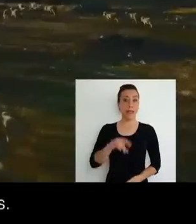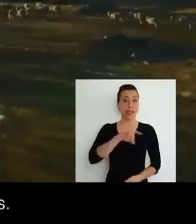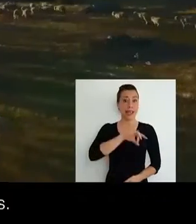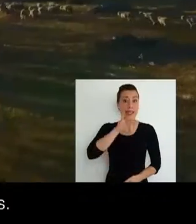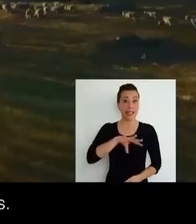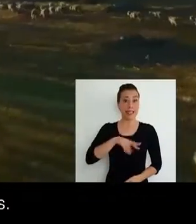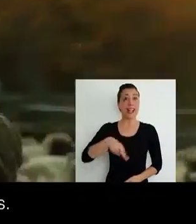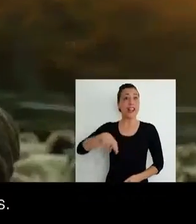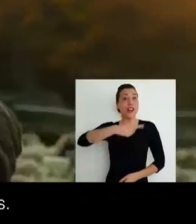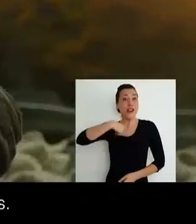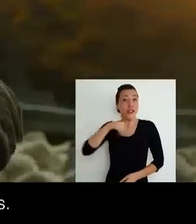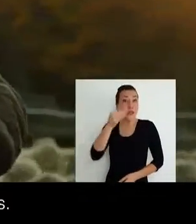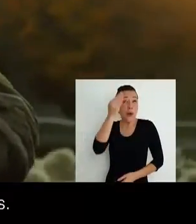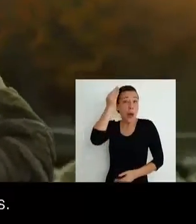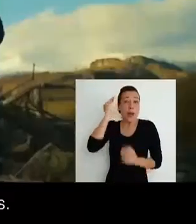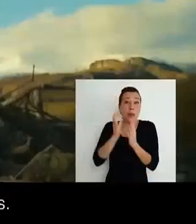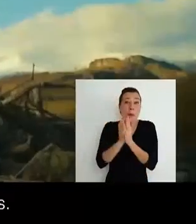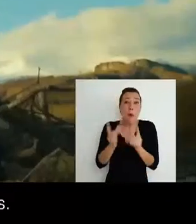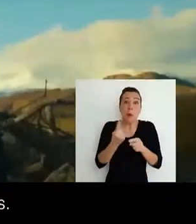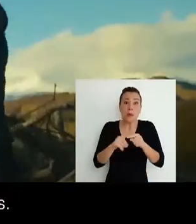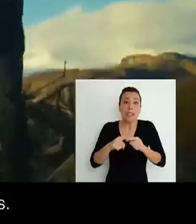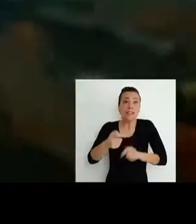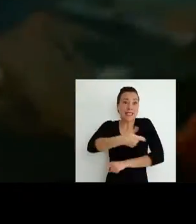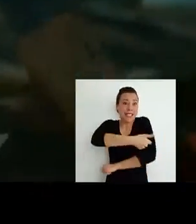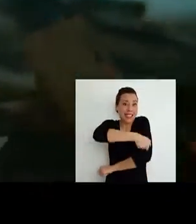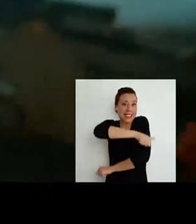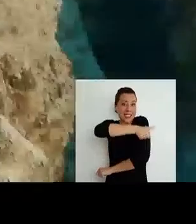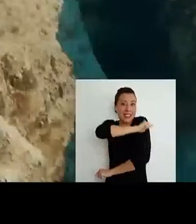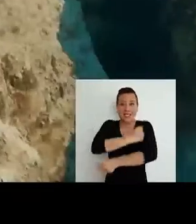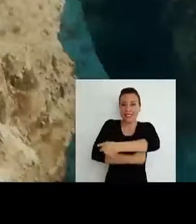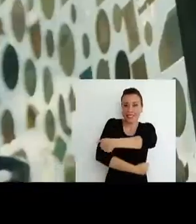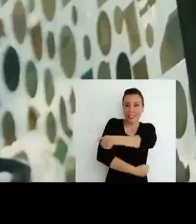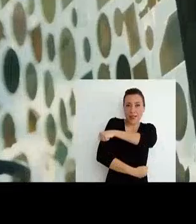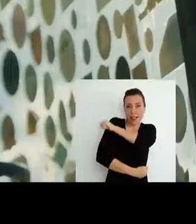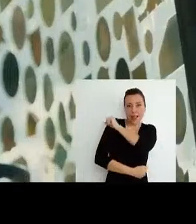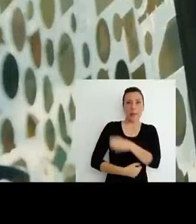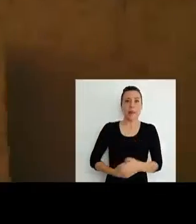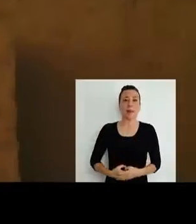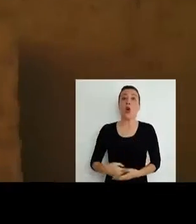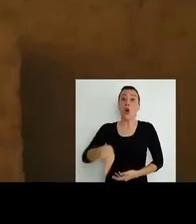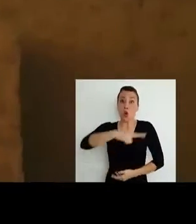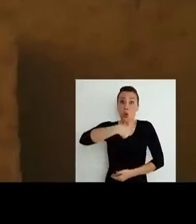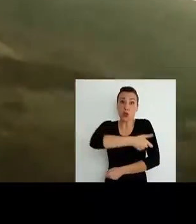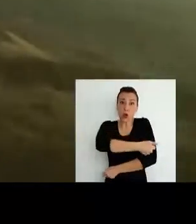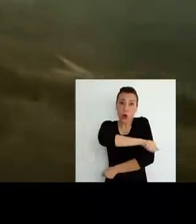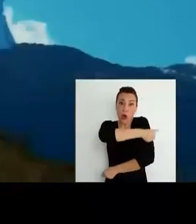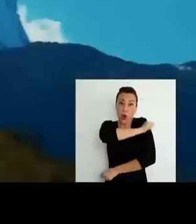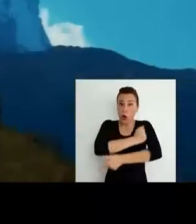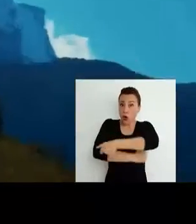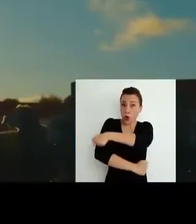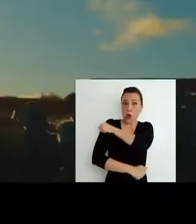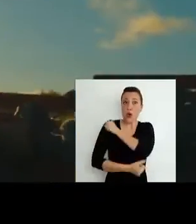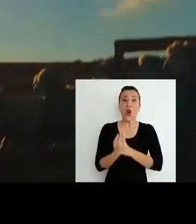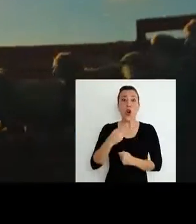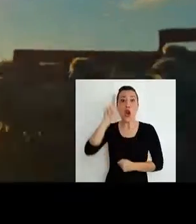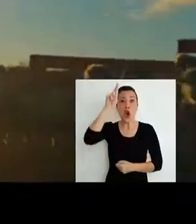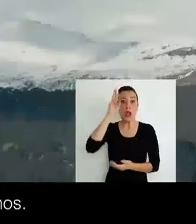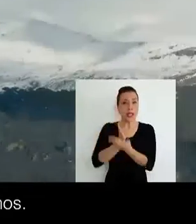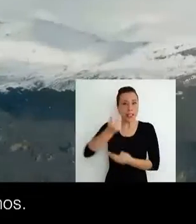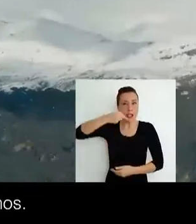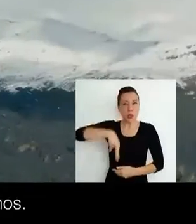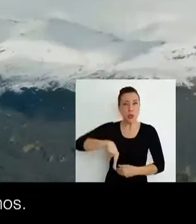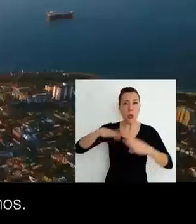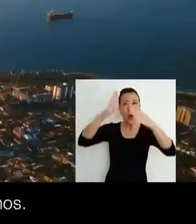en chile nos hemos mandado muchas veces nos mandamos de norte a sur